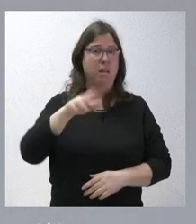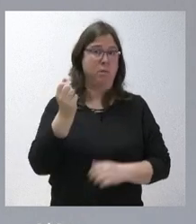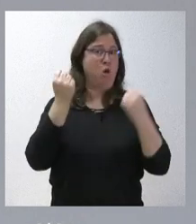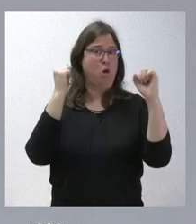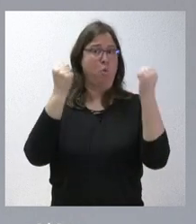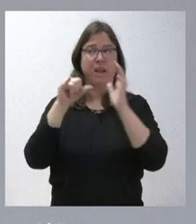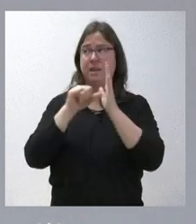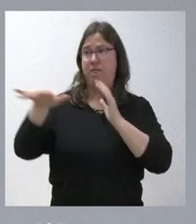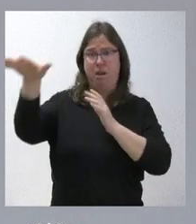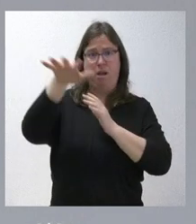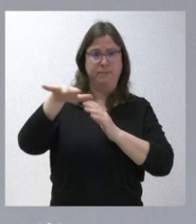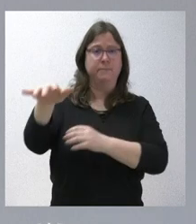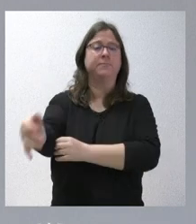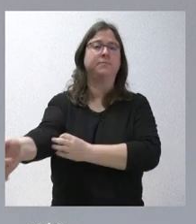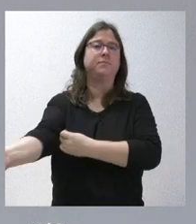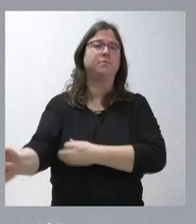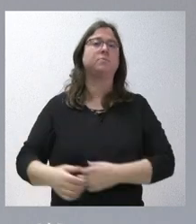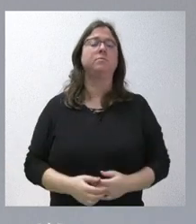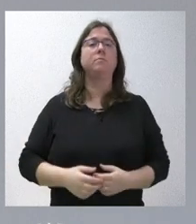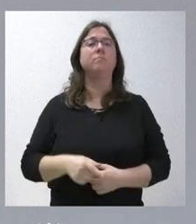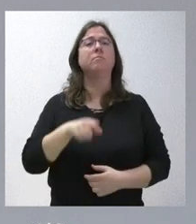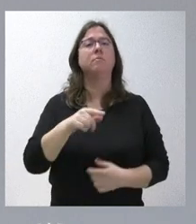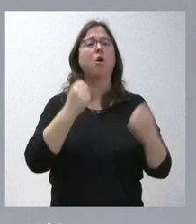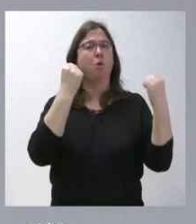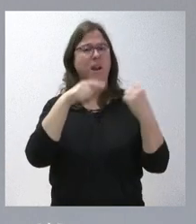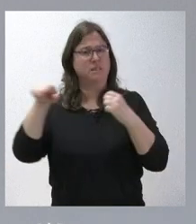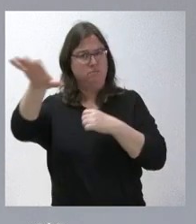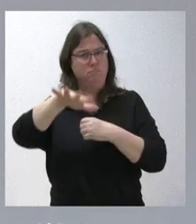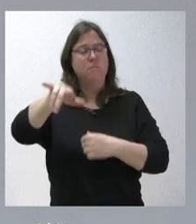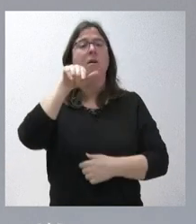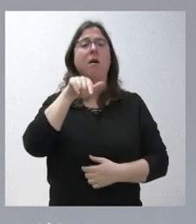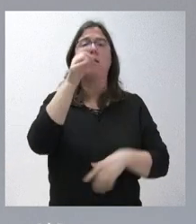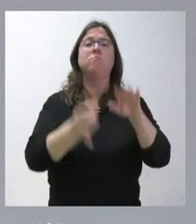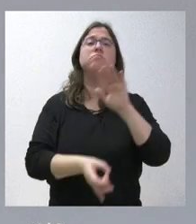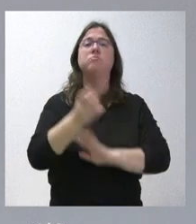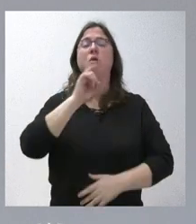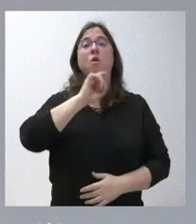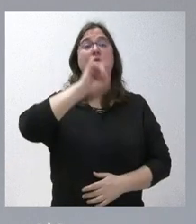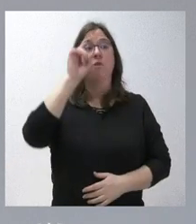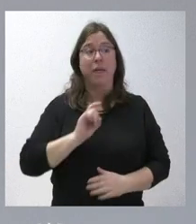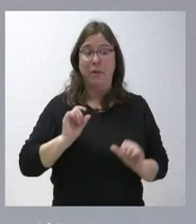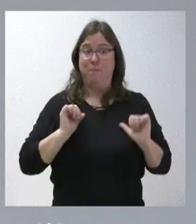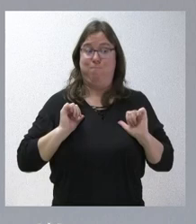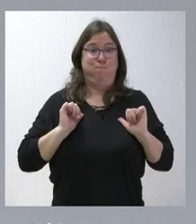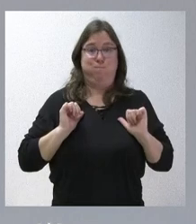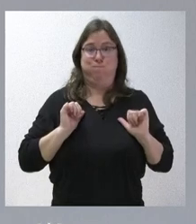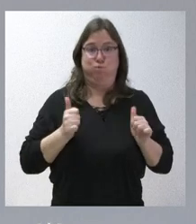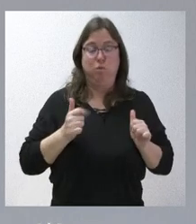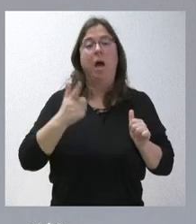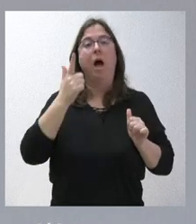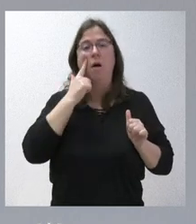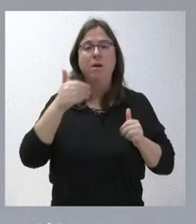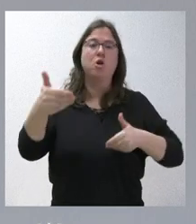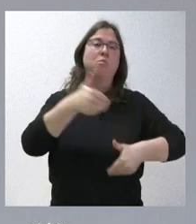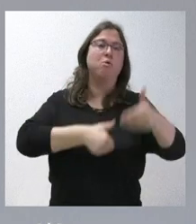eh y lógicamente como ahora nace la fundación habrá que ir viendo las propuestas de